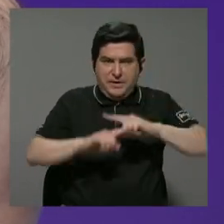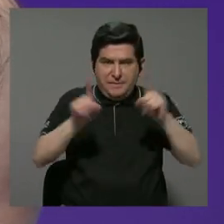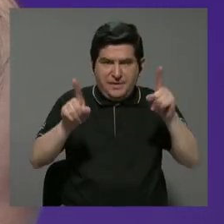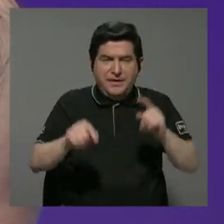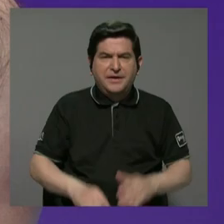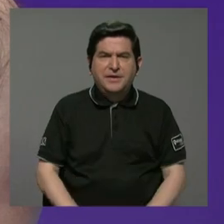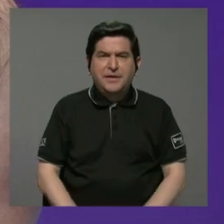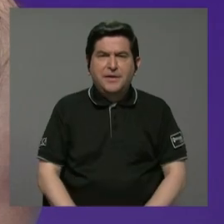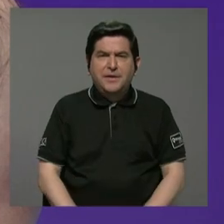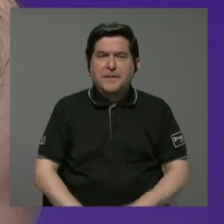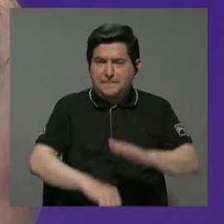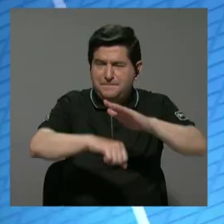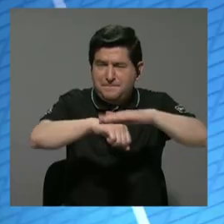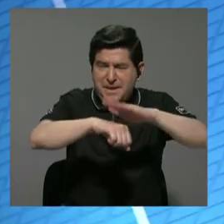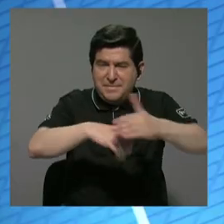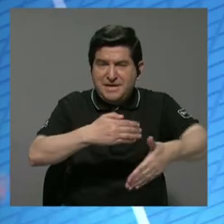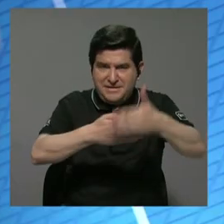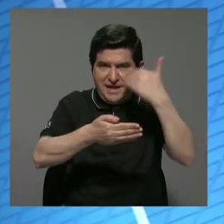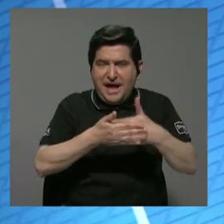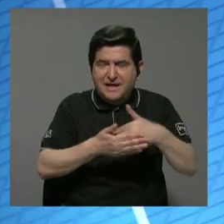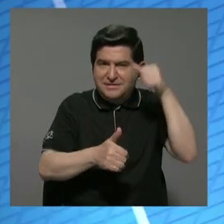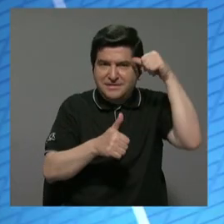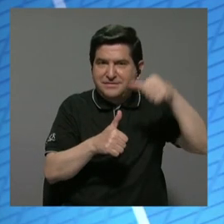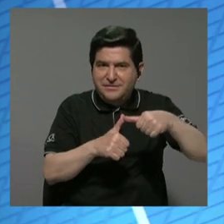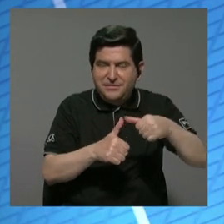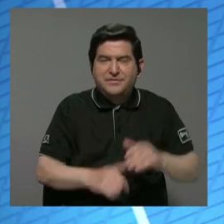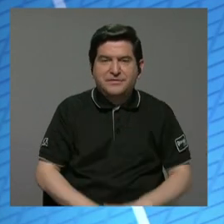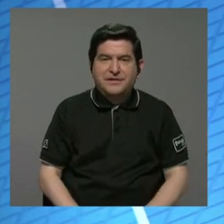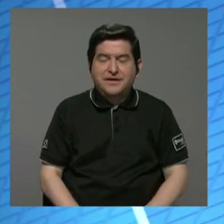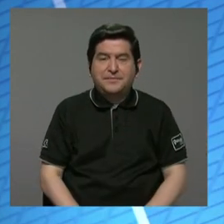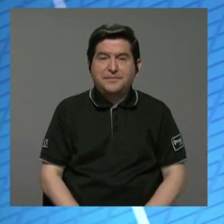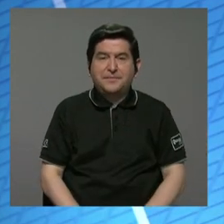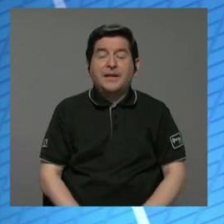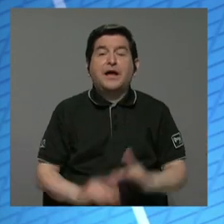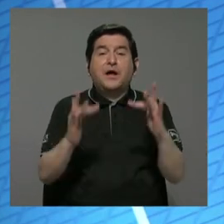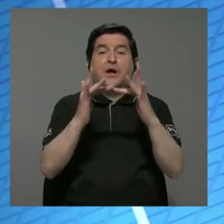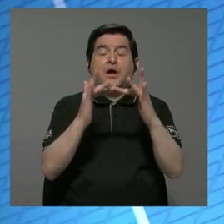vez vamos a hacer una cosa, pero antes de que recapitules, vamos a hacer el pase